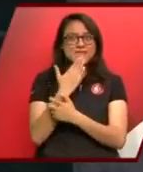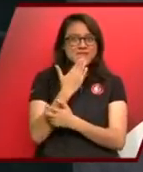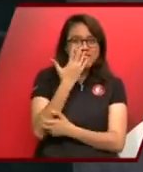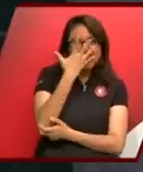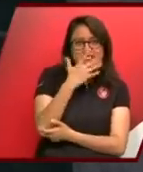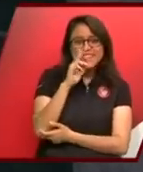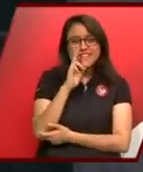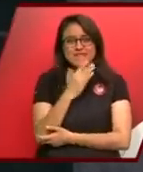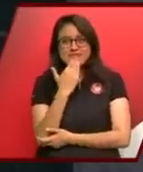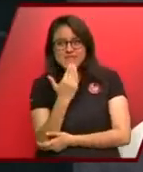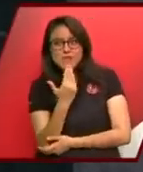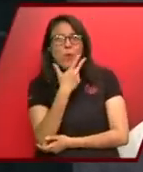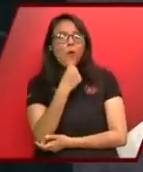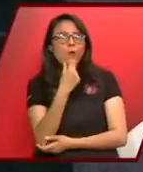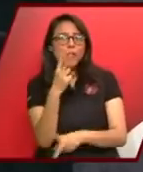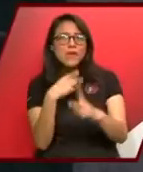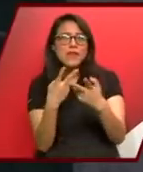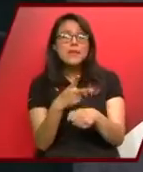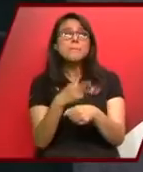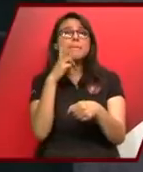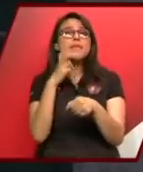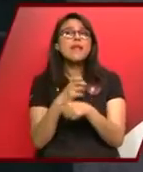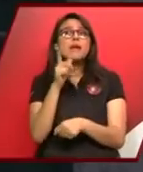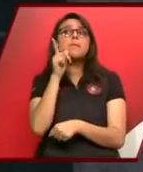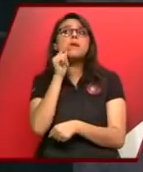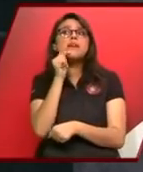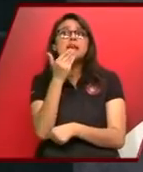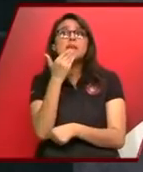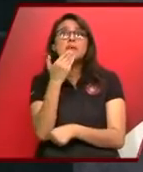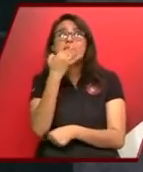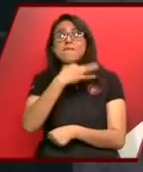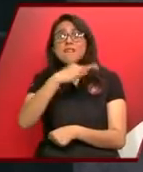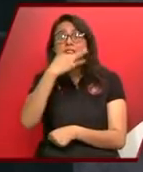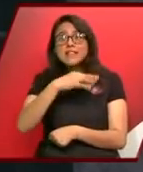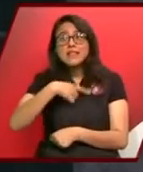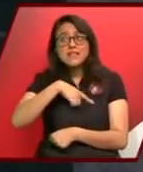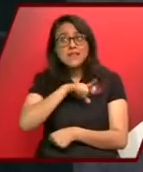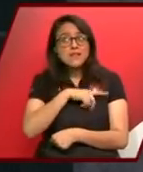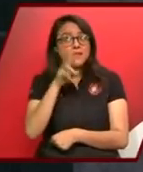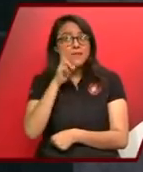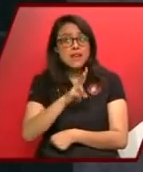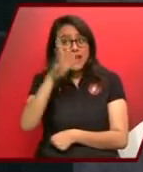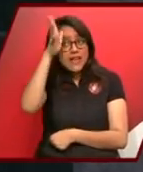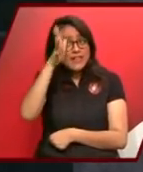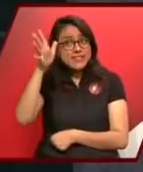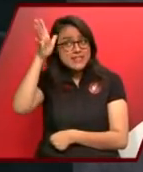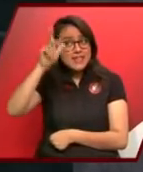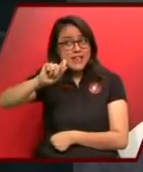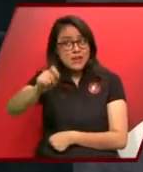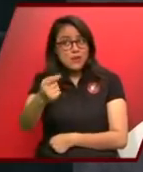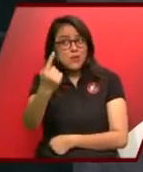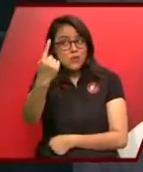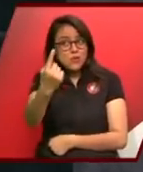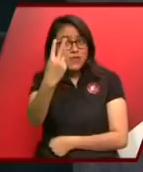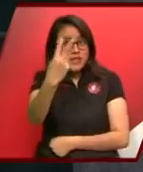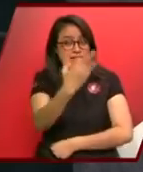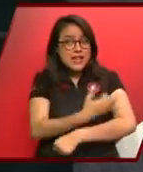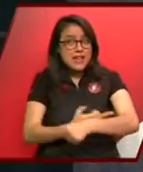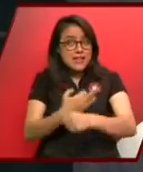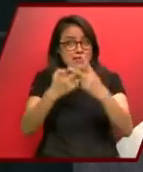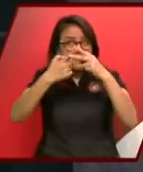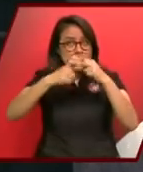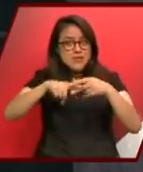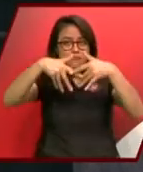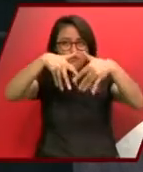ella. Ella es así. Es que ellos vienen a invitarnos mañana. Mañana en un gran evento. No se lo puedo perder por Azteca 1 a las 3 de la tarde, el desfile, ¿verdad,